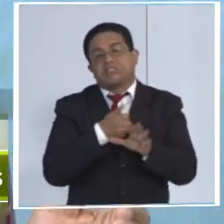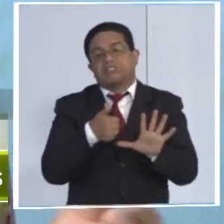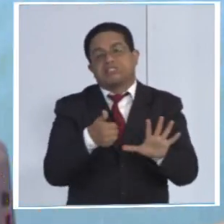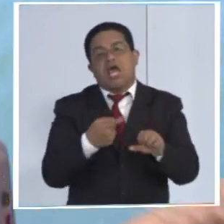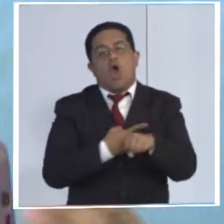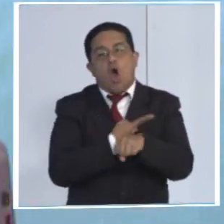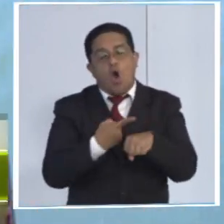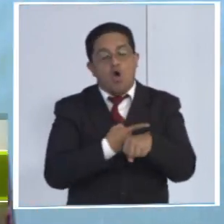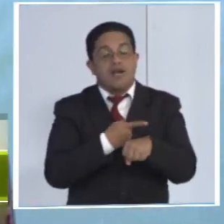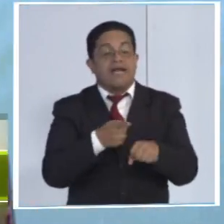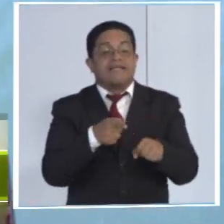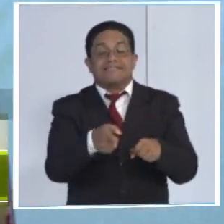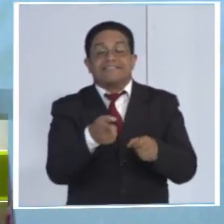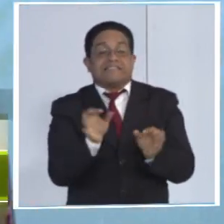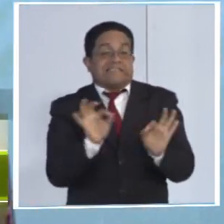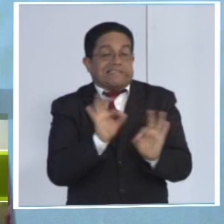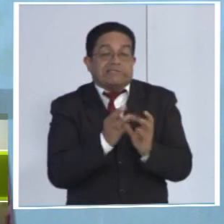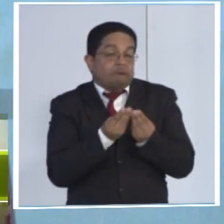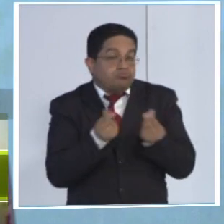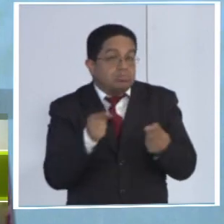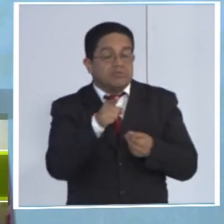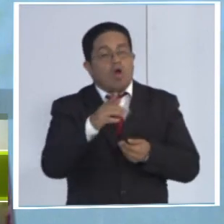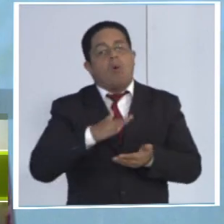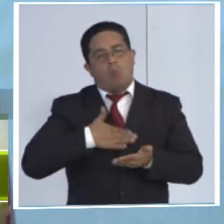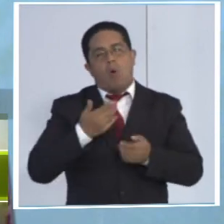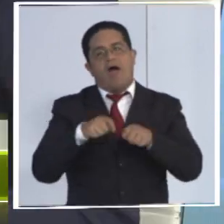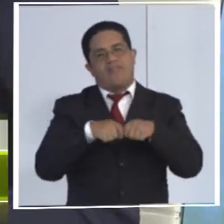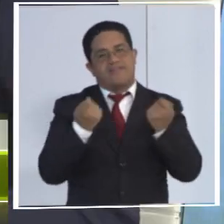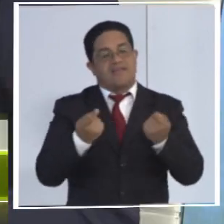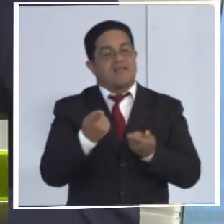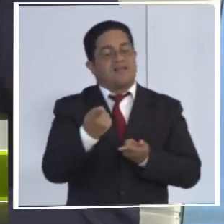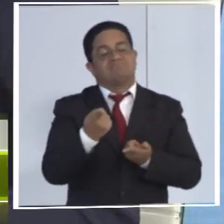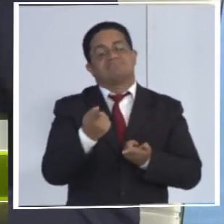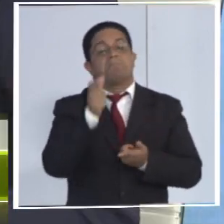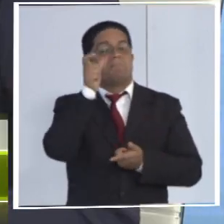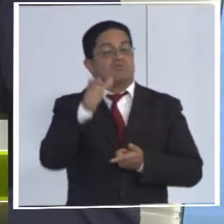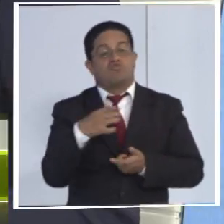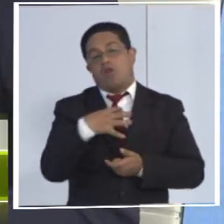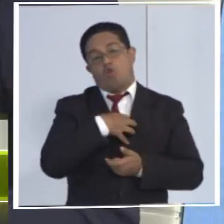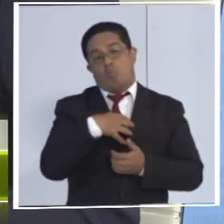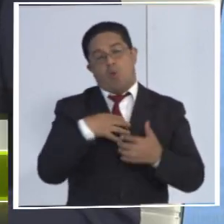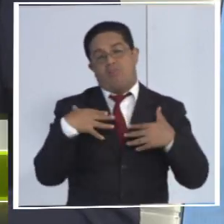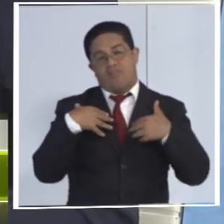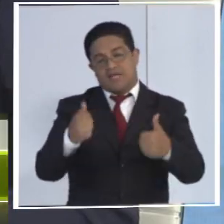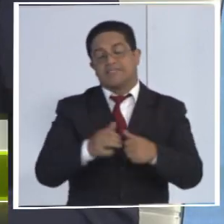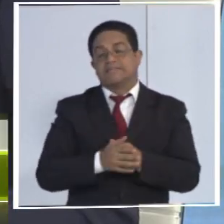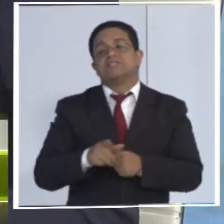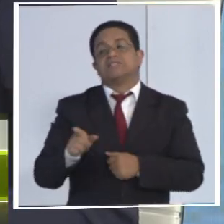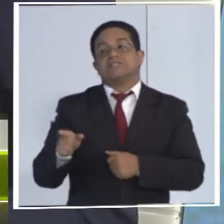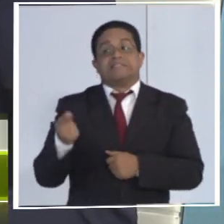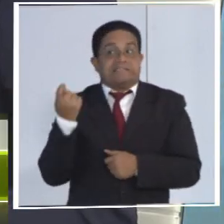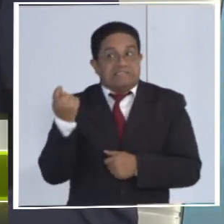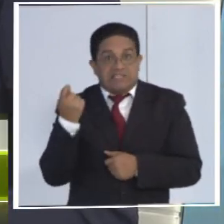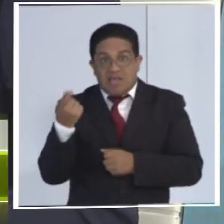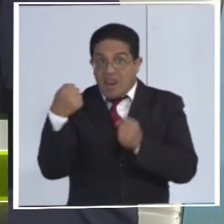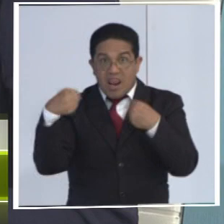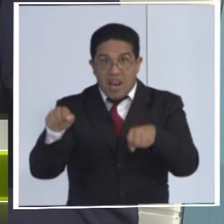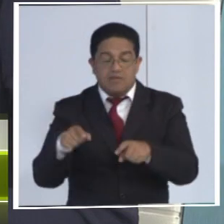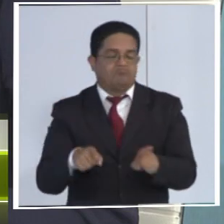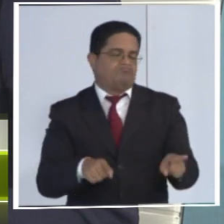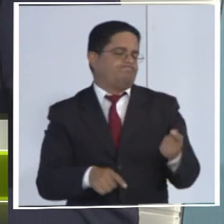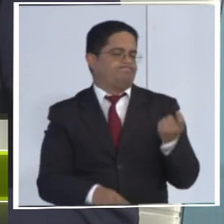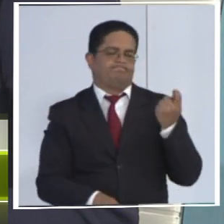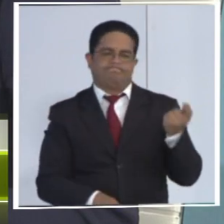se reperfunde, puede quedar con una secuela de por vida. Ni con rehabilitación. Ni con rehabilitación. Esto es importante saberlo y además que cuando